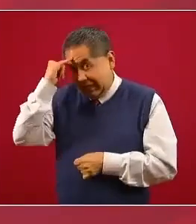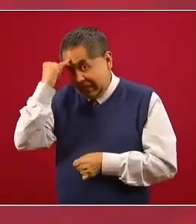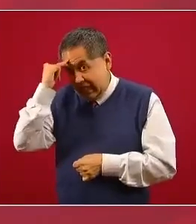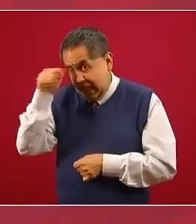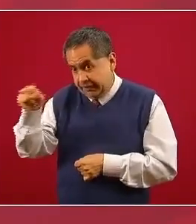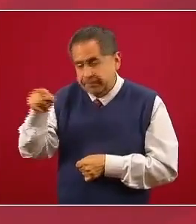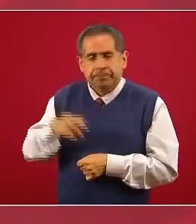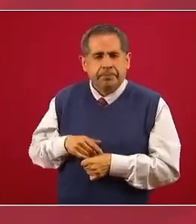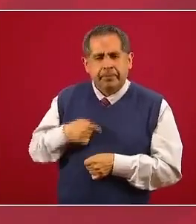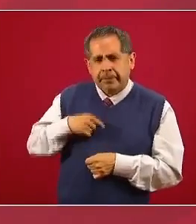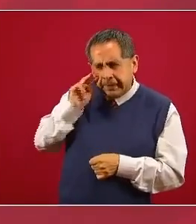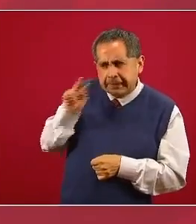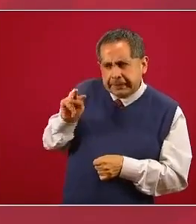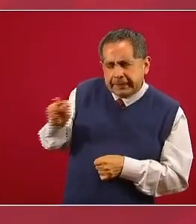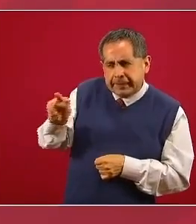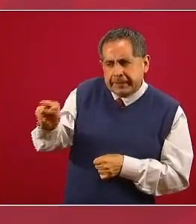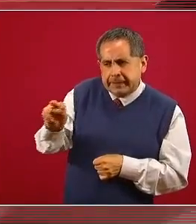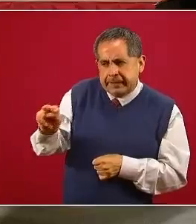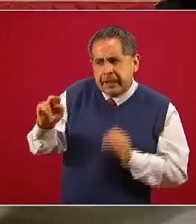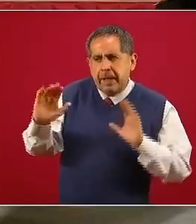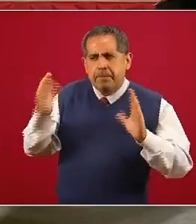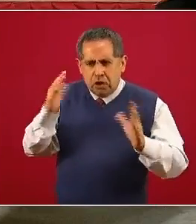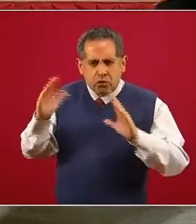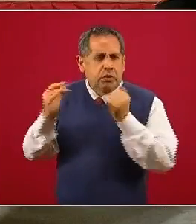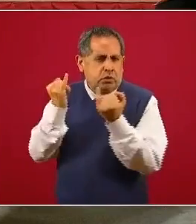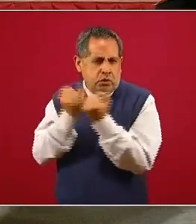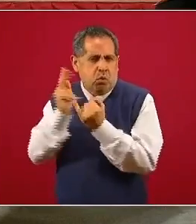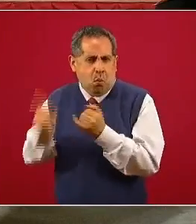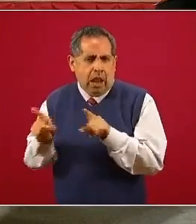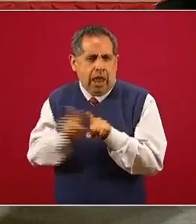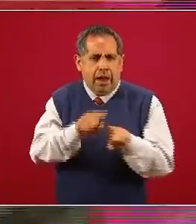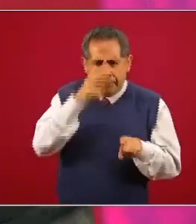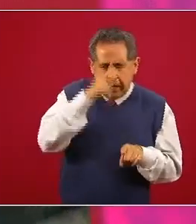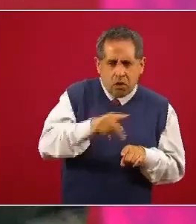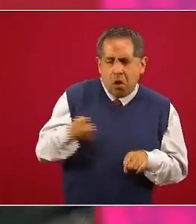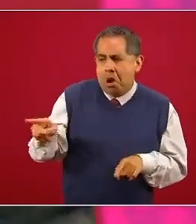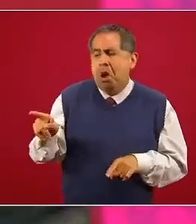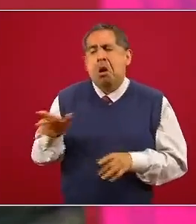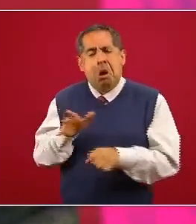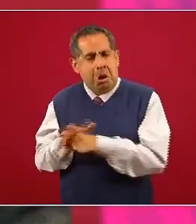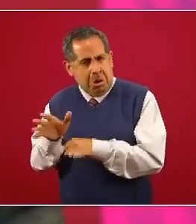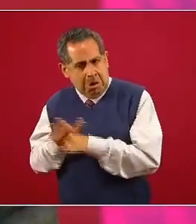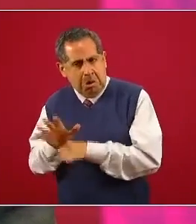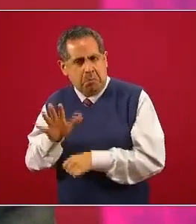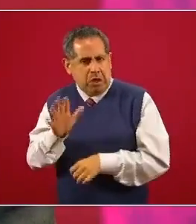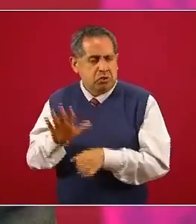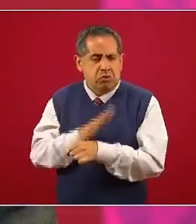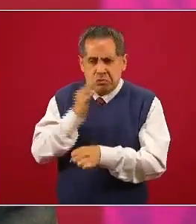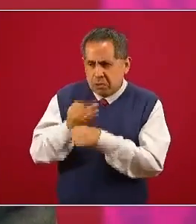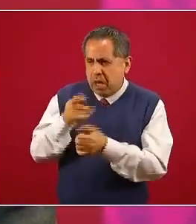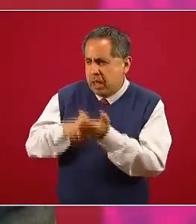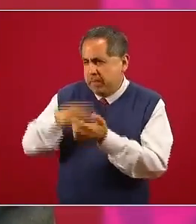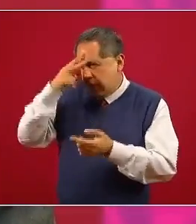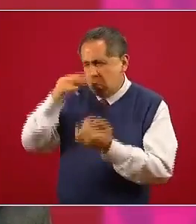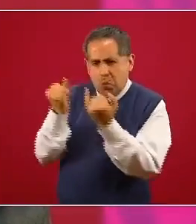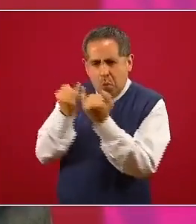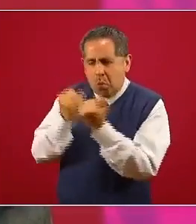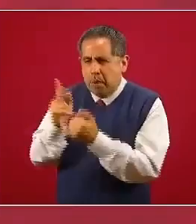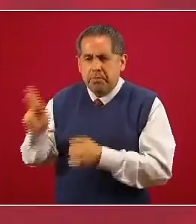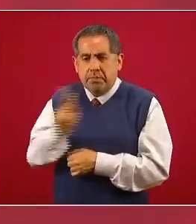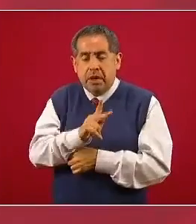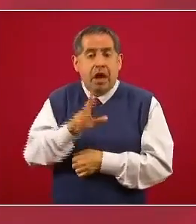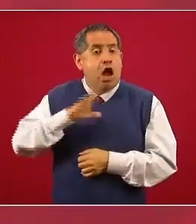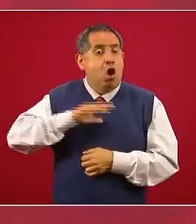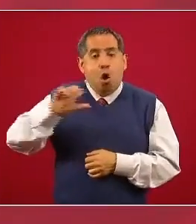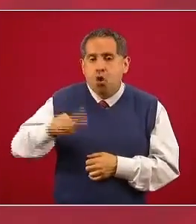vimos varias prácticas que semejan a las de México, ciertas capacidades que semejan a las instaladas en México y